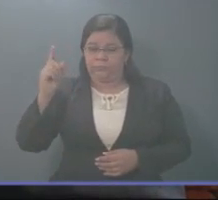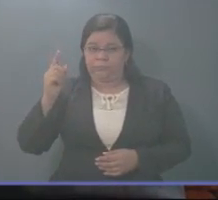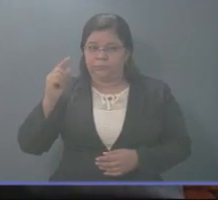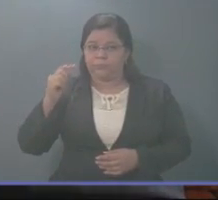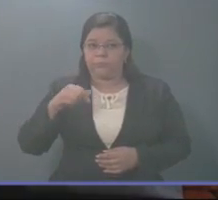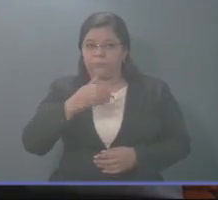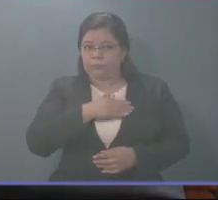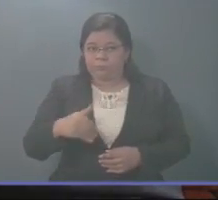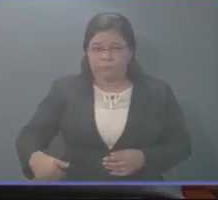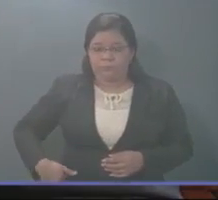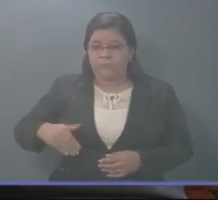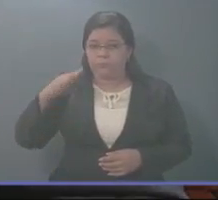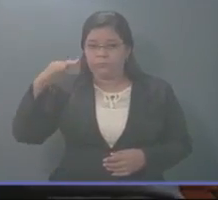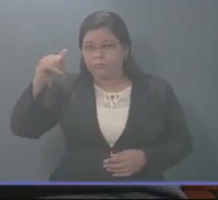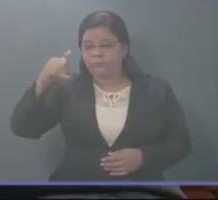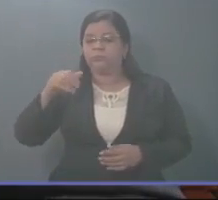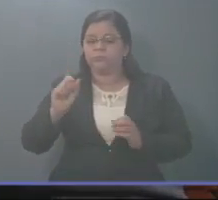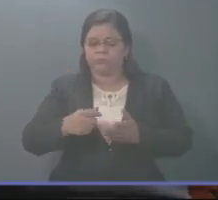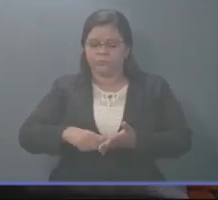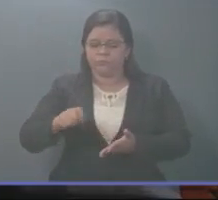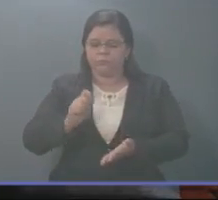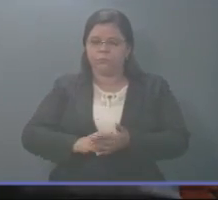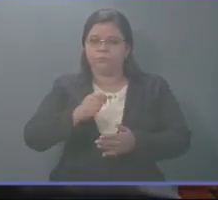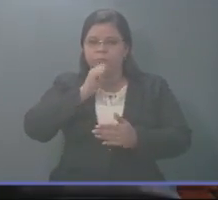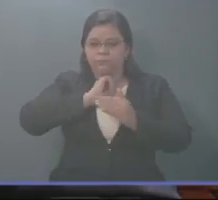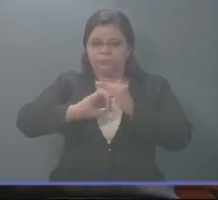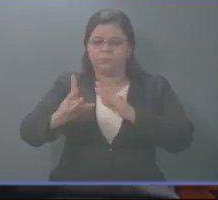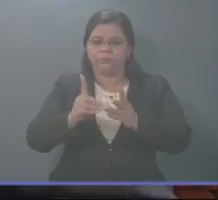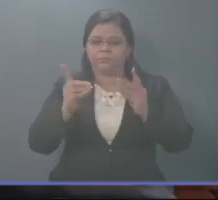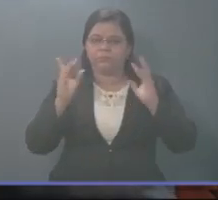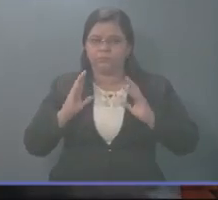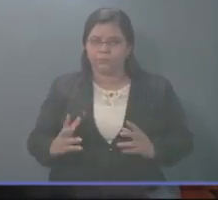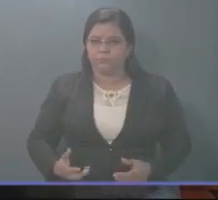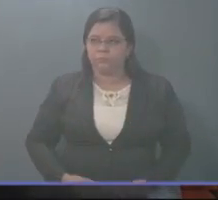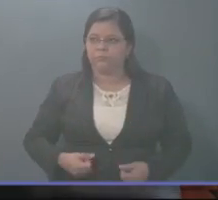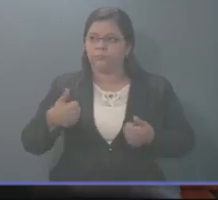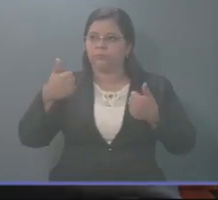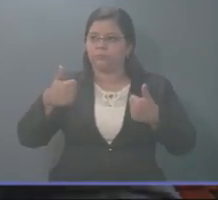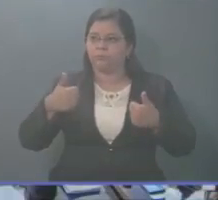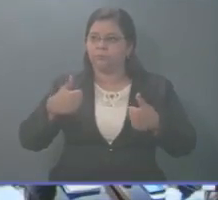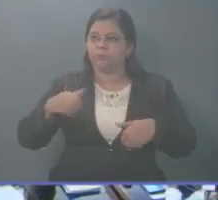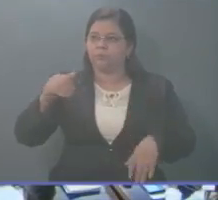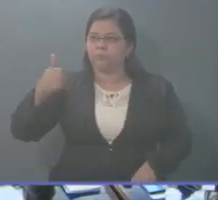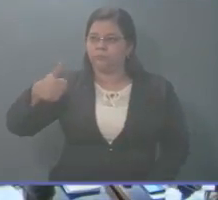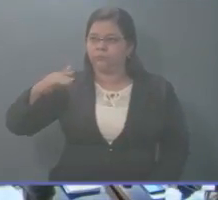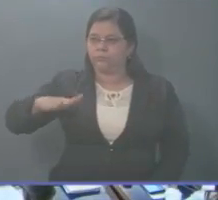pueda estampar su firma y enviarlo a publicar al Diario Oficial. Buenas tardes.